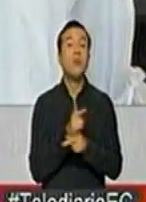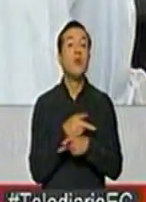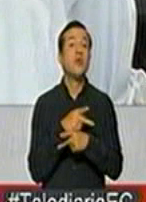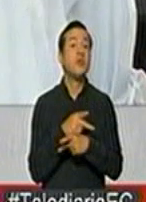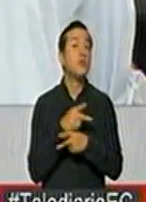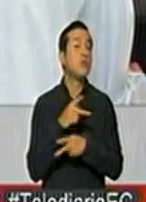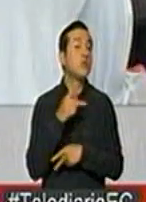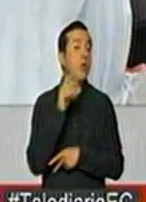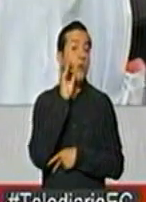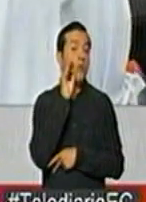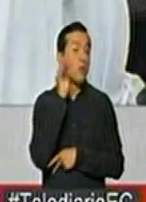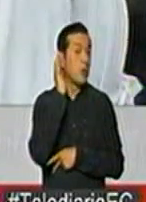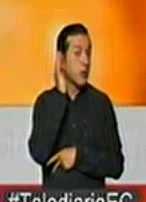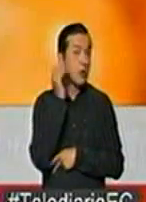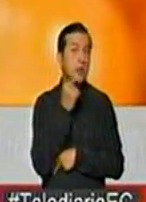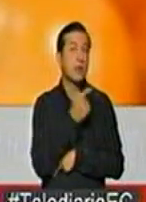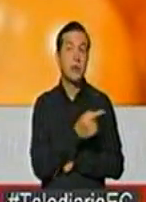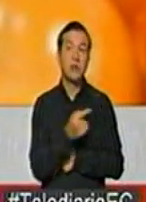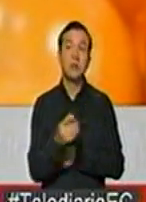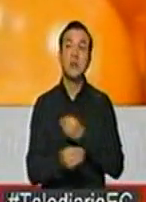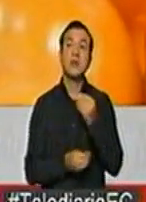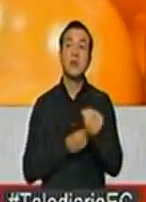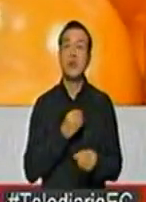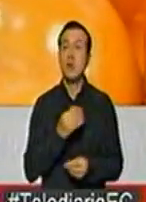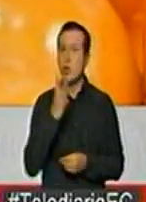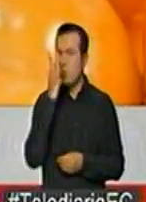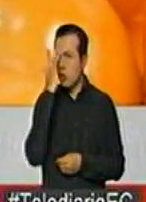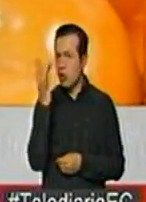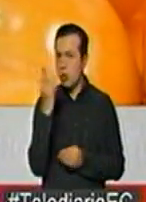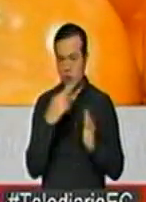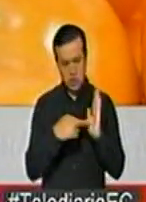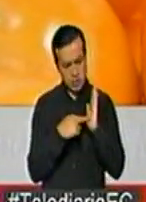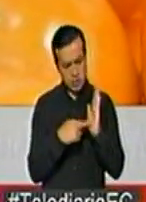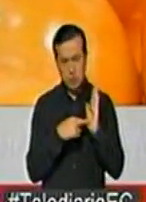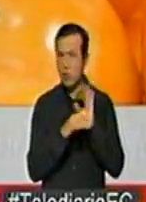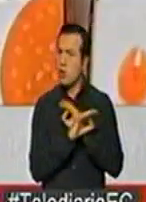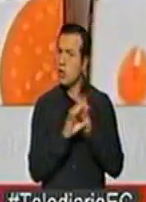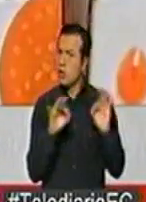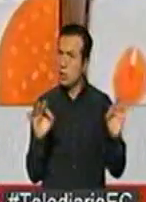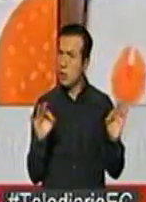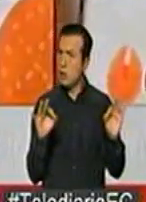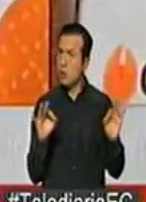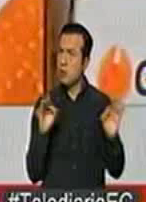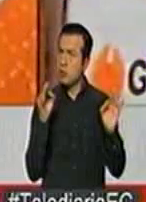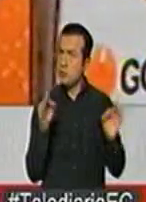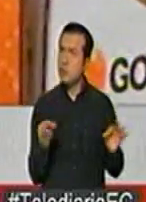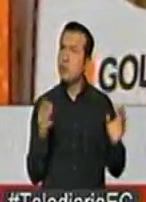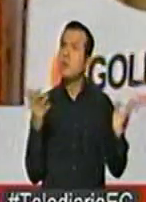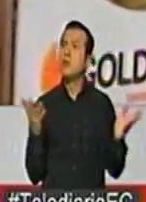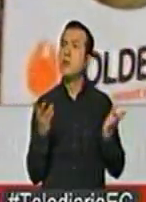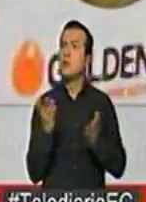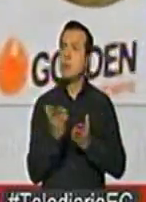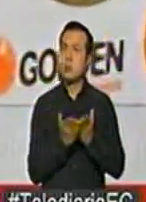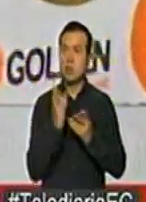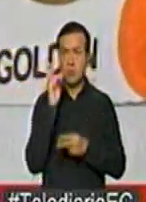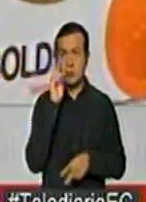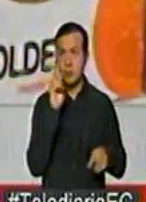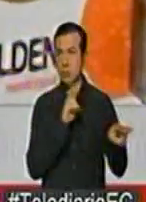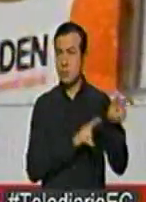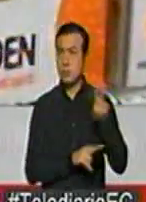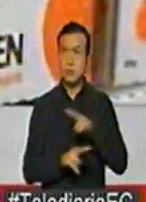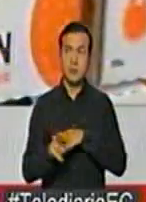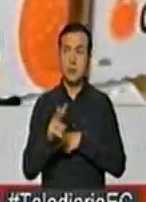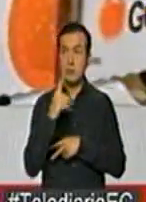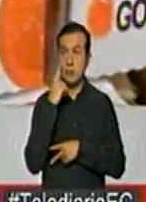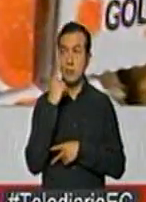de la fruta nos revela el secreto que permitió superar los requisitos fitosanitarios establecidos por el Servicio de Inspección de Sanidad Animal